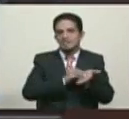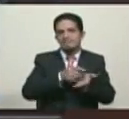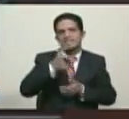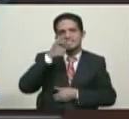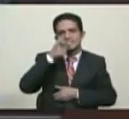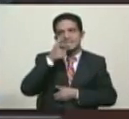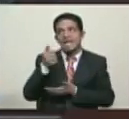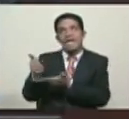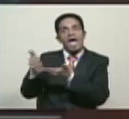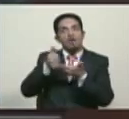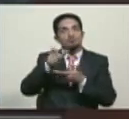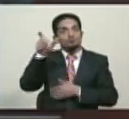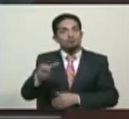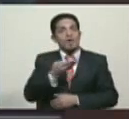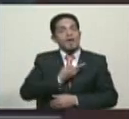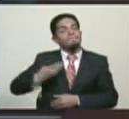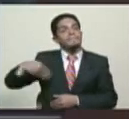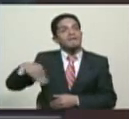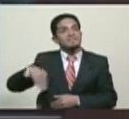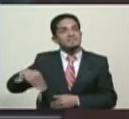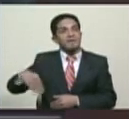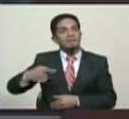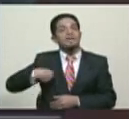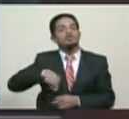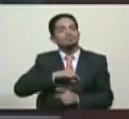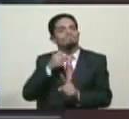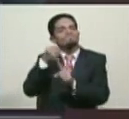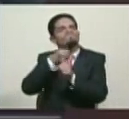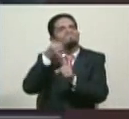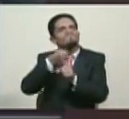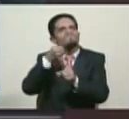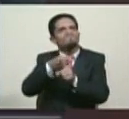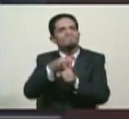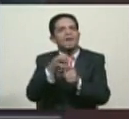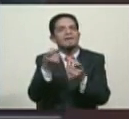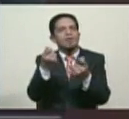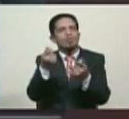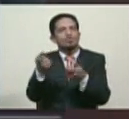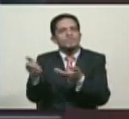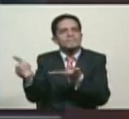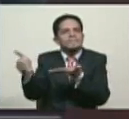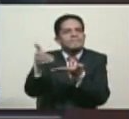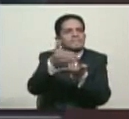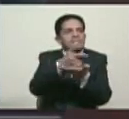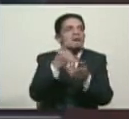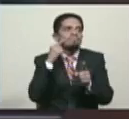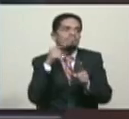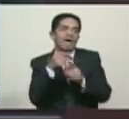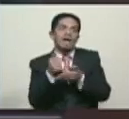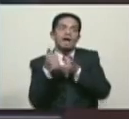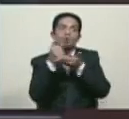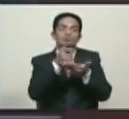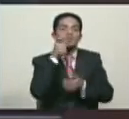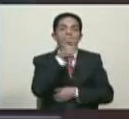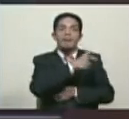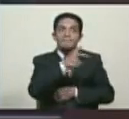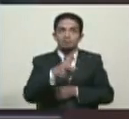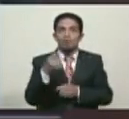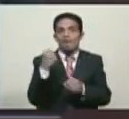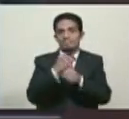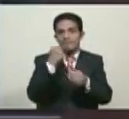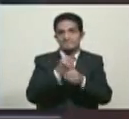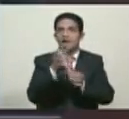del Ejecutivo Nacional vamos a insistir en conseguir los recursos económicos para la satisfacción de nuestra masa